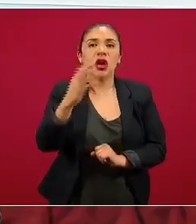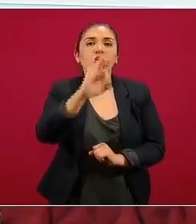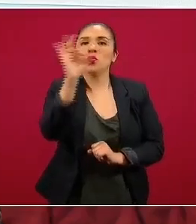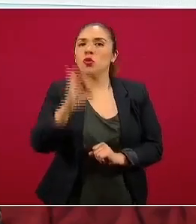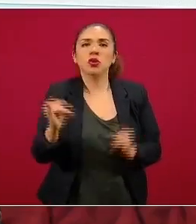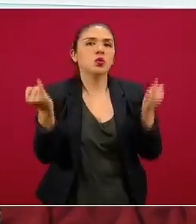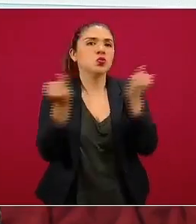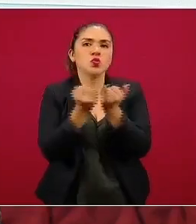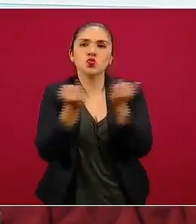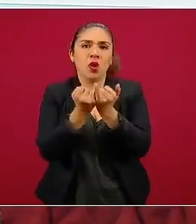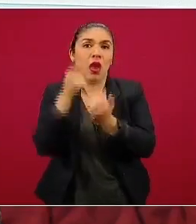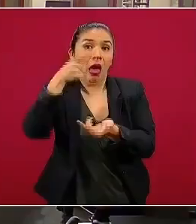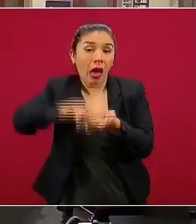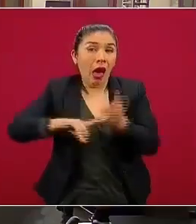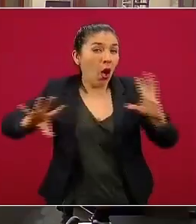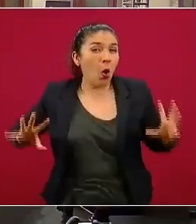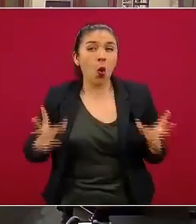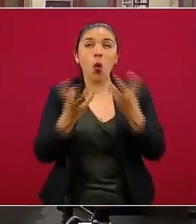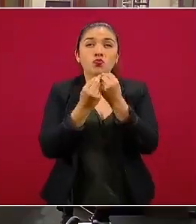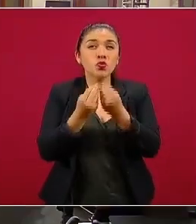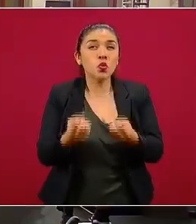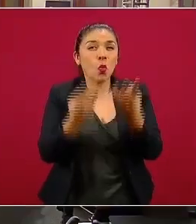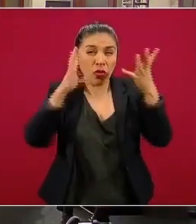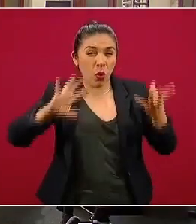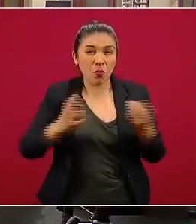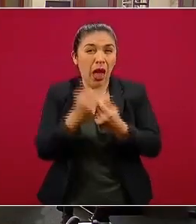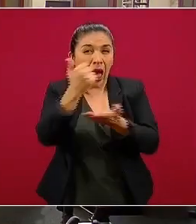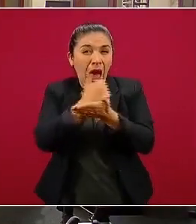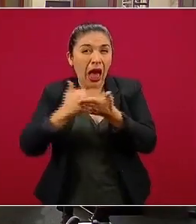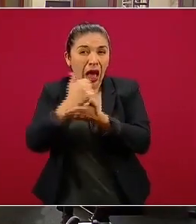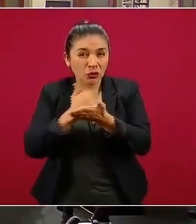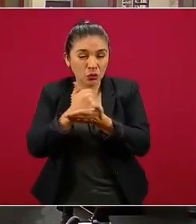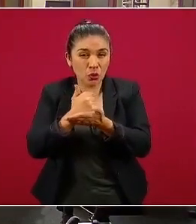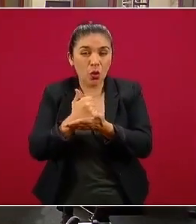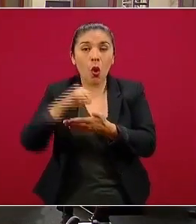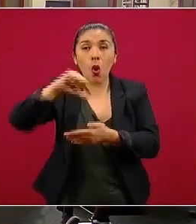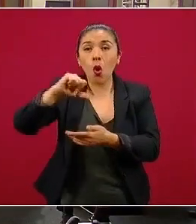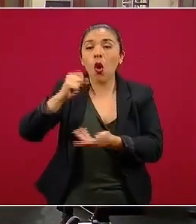5% de ese total de casos estimados en azul, representando hoy día